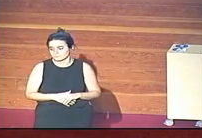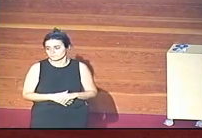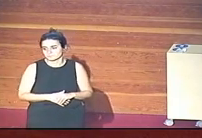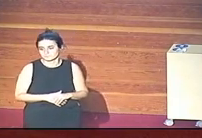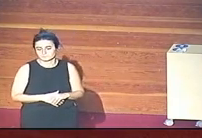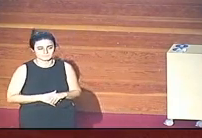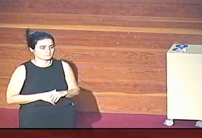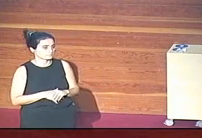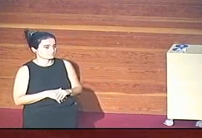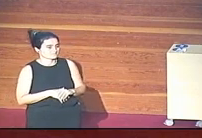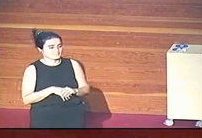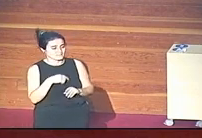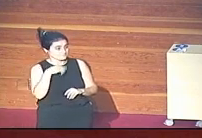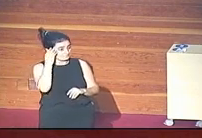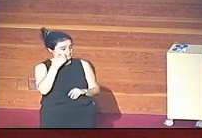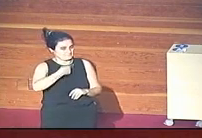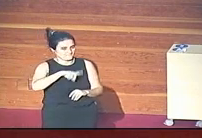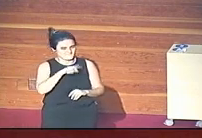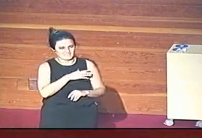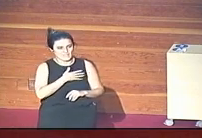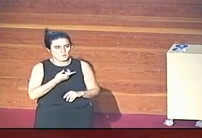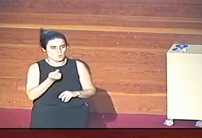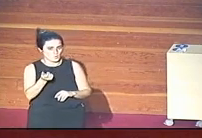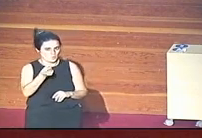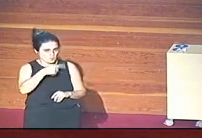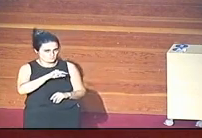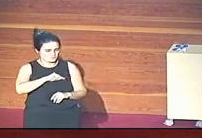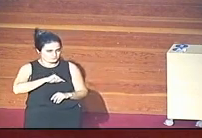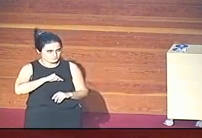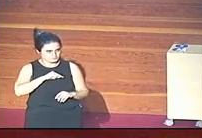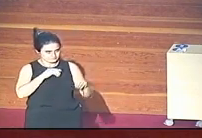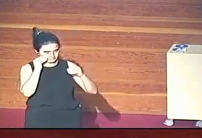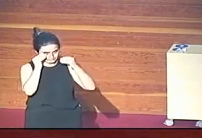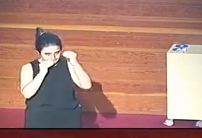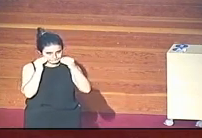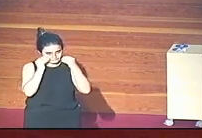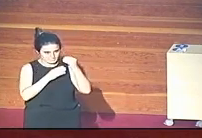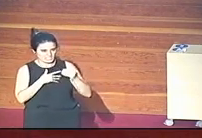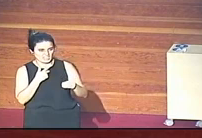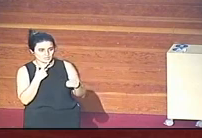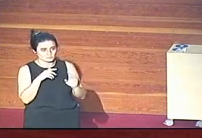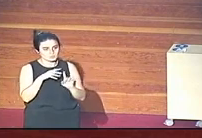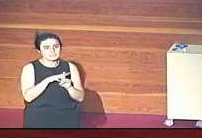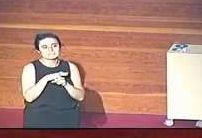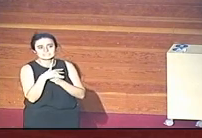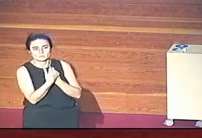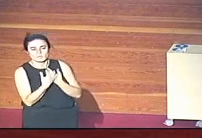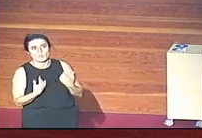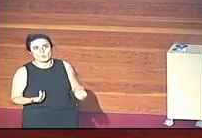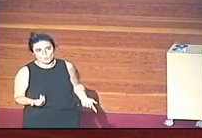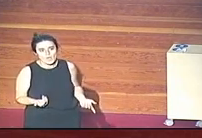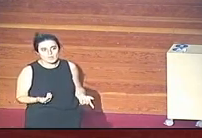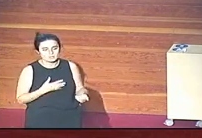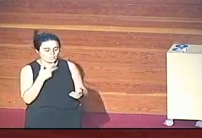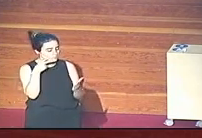buscamos un poco mover conciencias no nos gusta que nos planteemos la situación que no leamos y nos quedemos